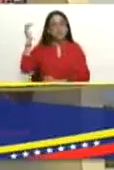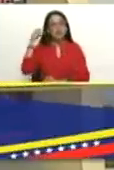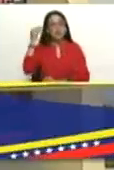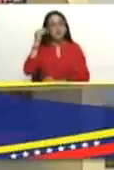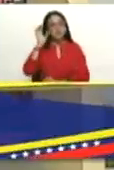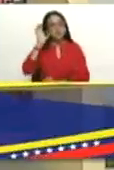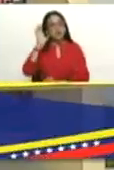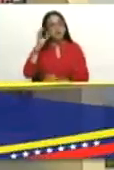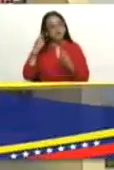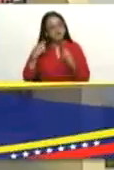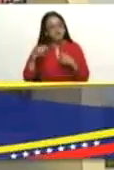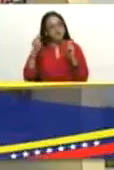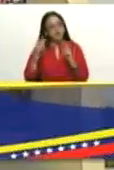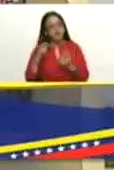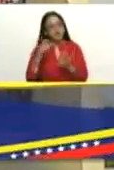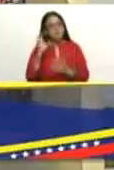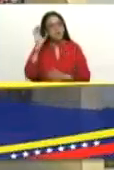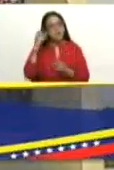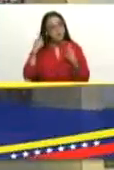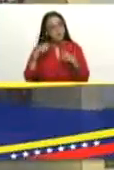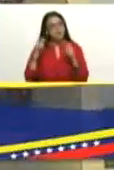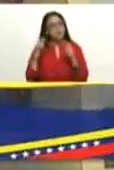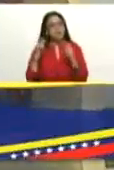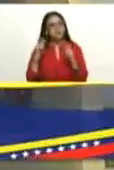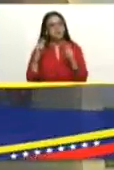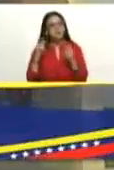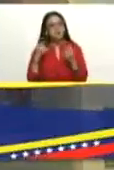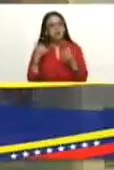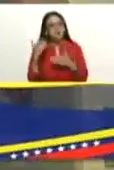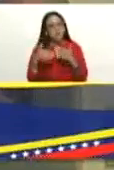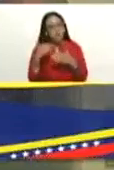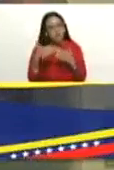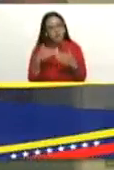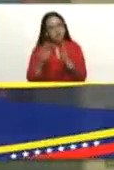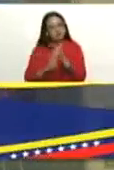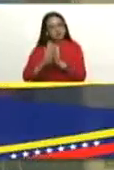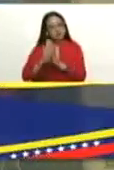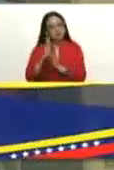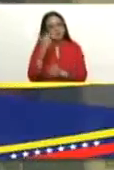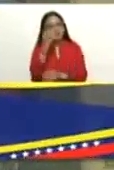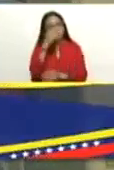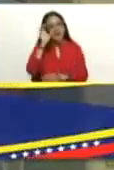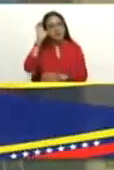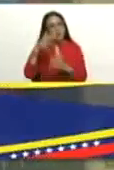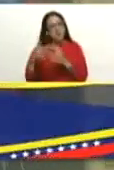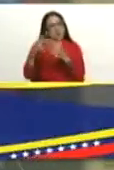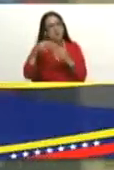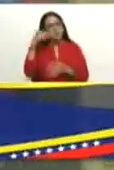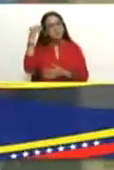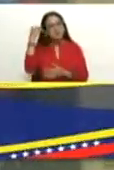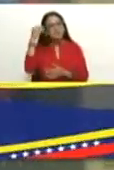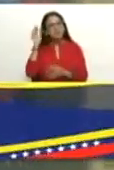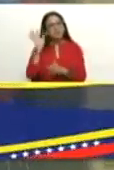país posible, el país posible que vamos construyendo. Y el imperialismo cree que